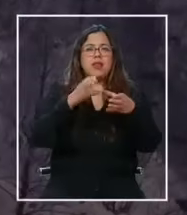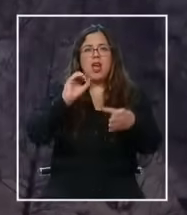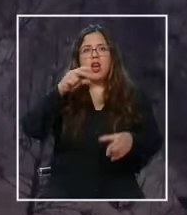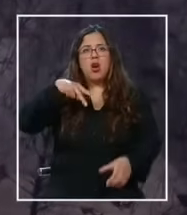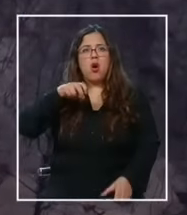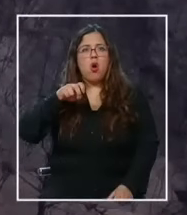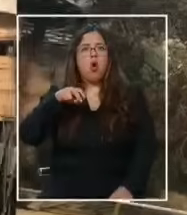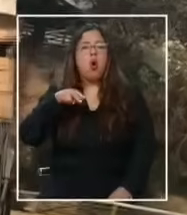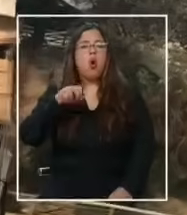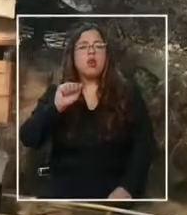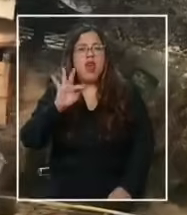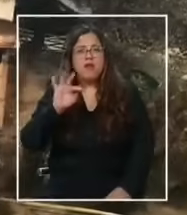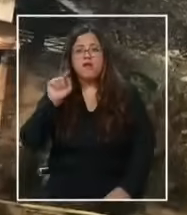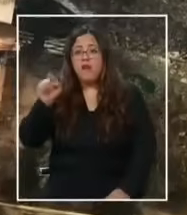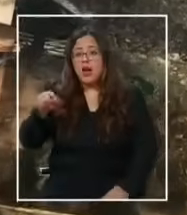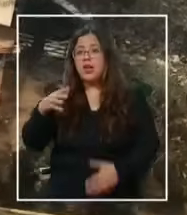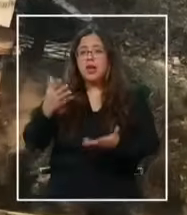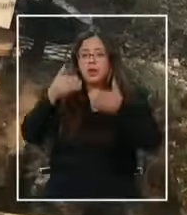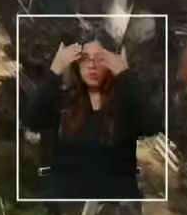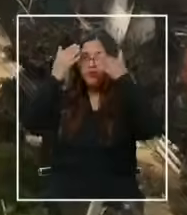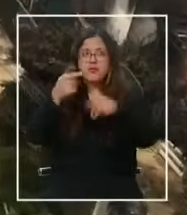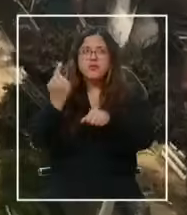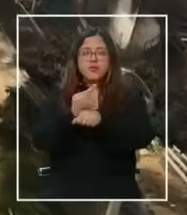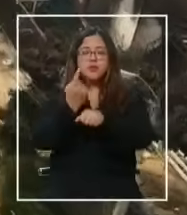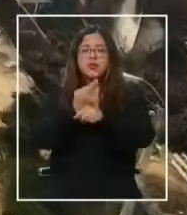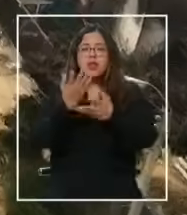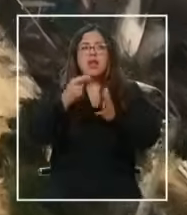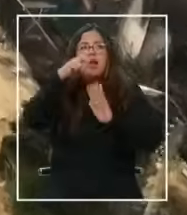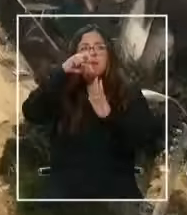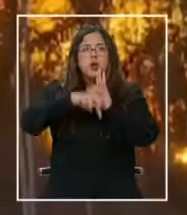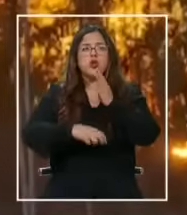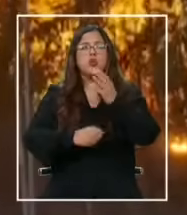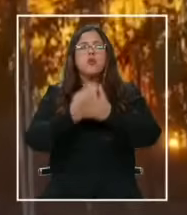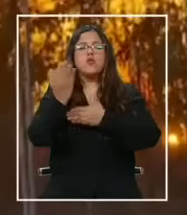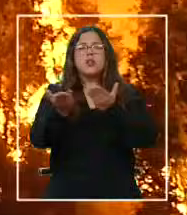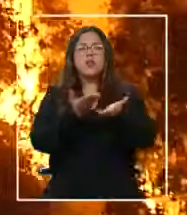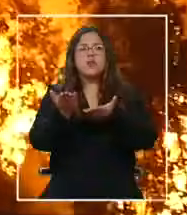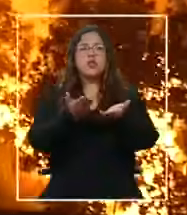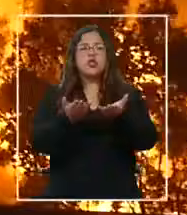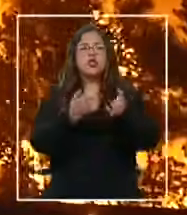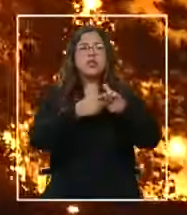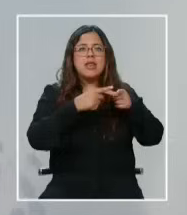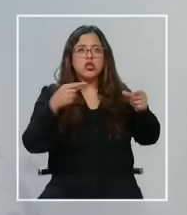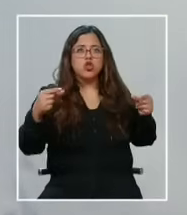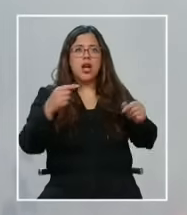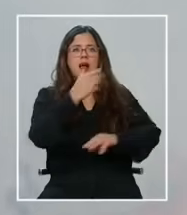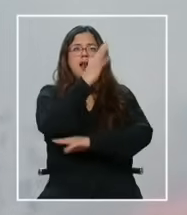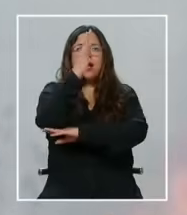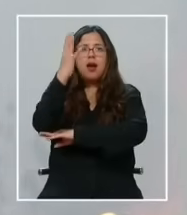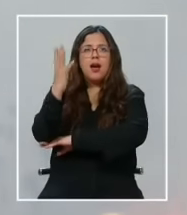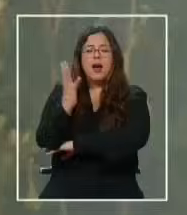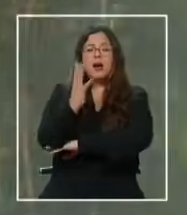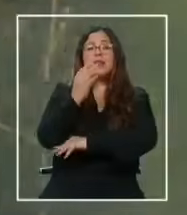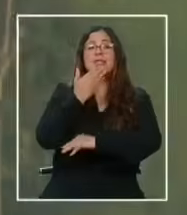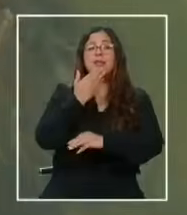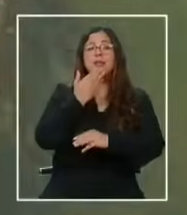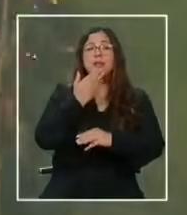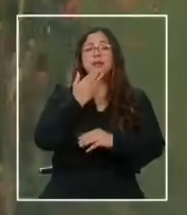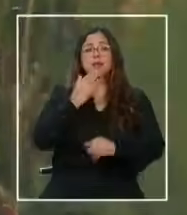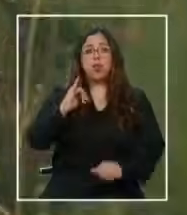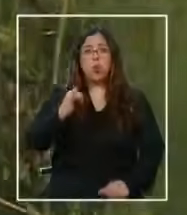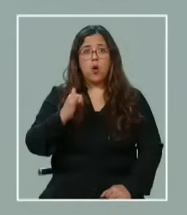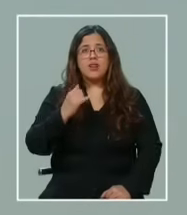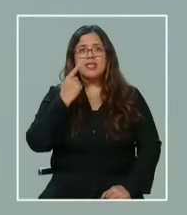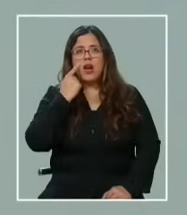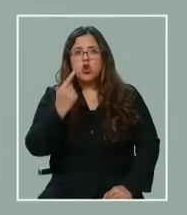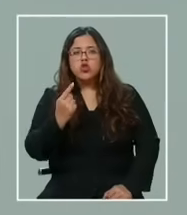forestal la discusión está centrada en el mediano plazo en el proyecto del nuevo servicio nacional forestal mientras en el corto plazo de hecho este jueves